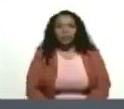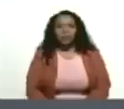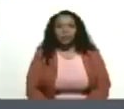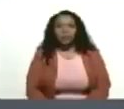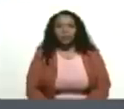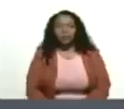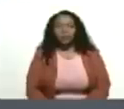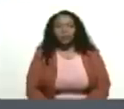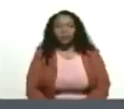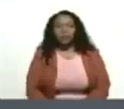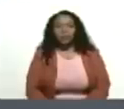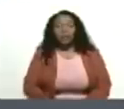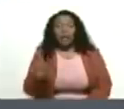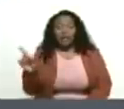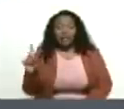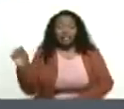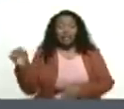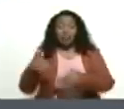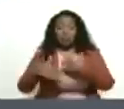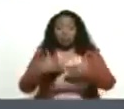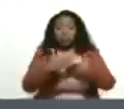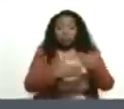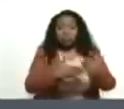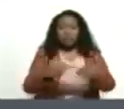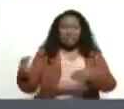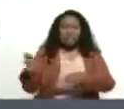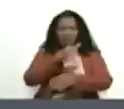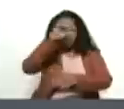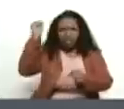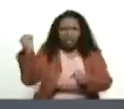Ha sido un proceso arduo de los abogados de Alex en todo